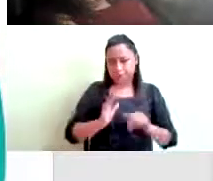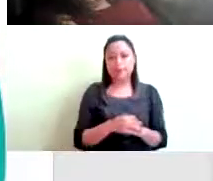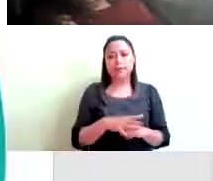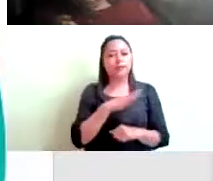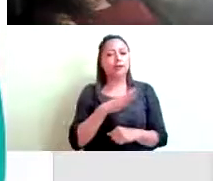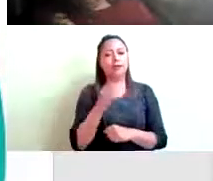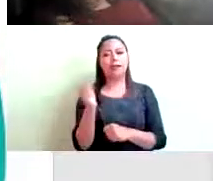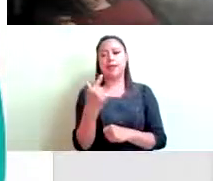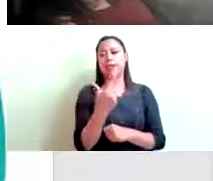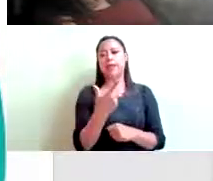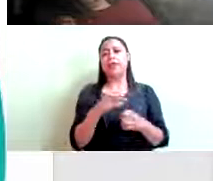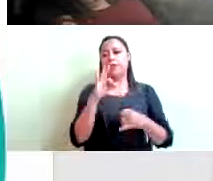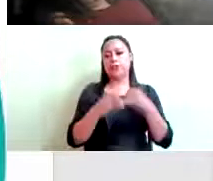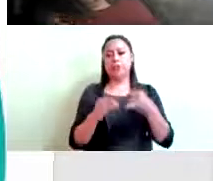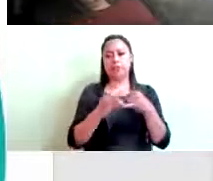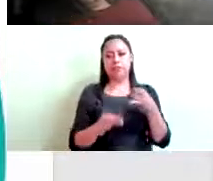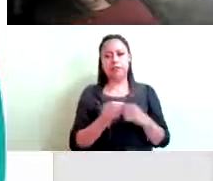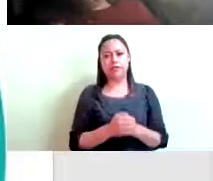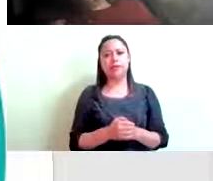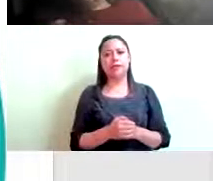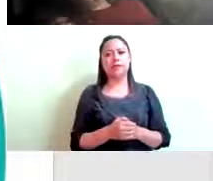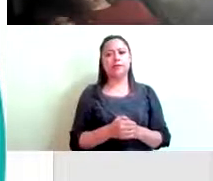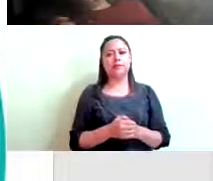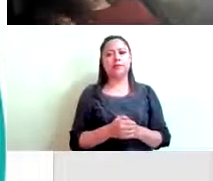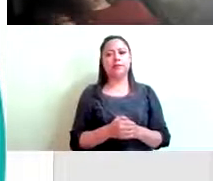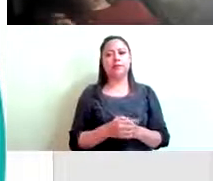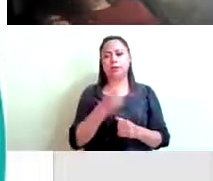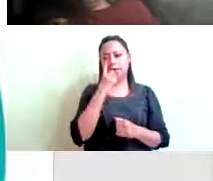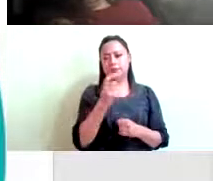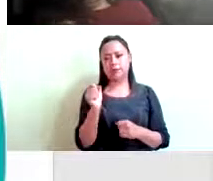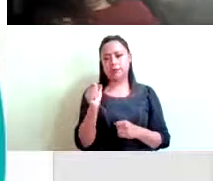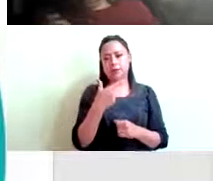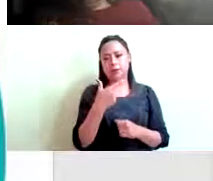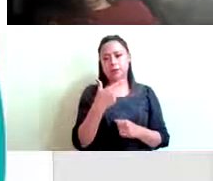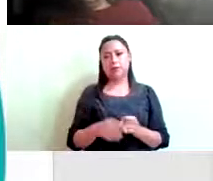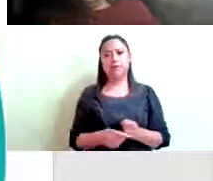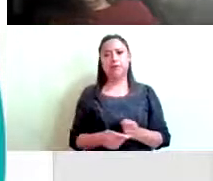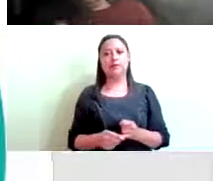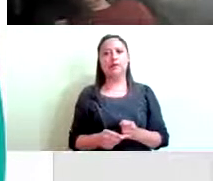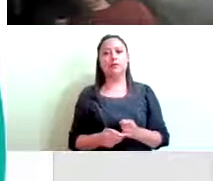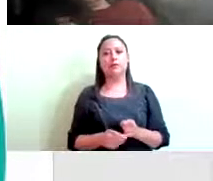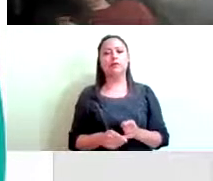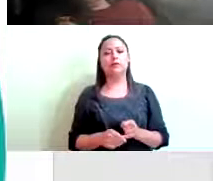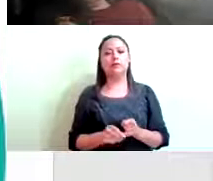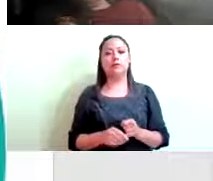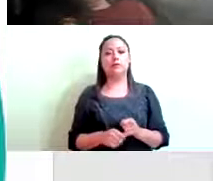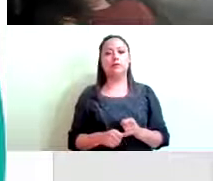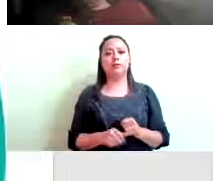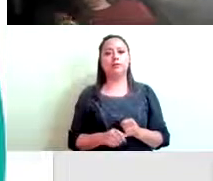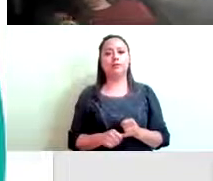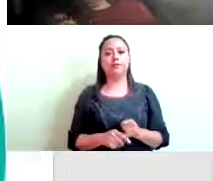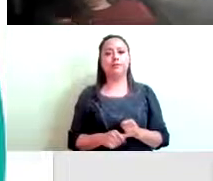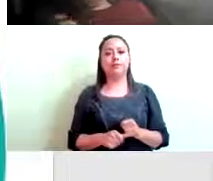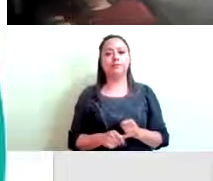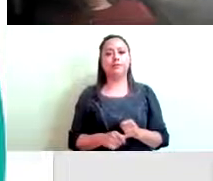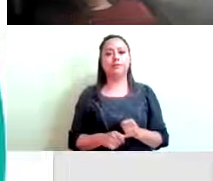final me parece, bueno, no mencionó directamente, pero el trabajo de gestionar riesgos financieros entra muy bien en